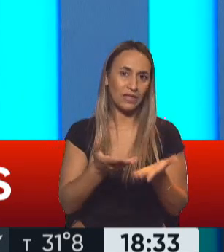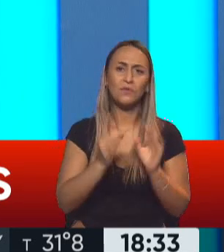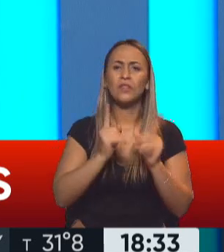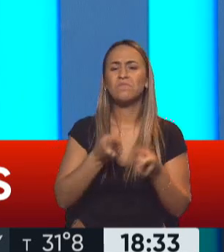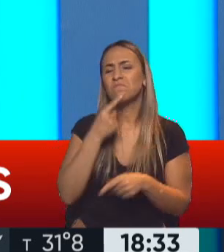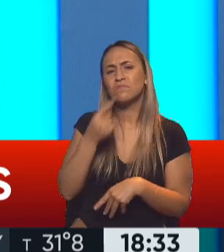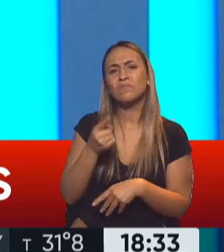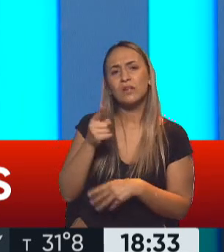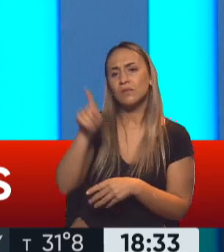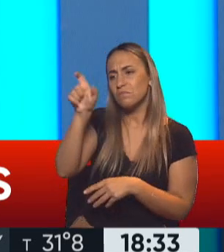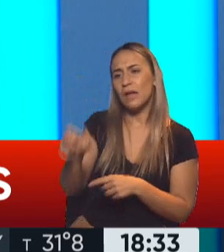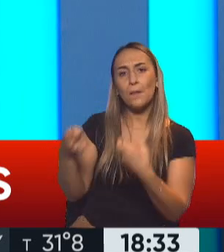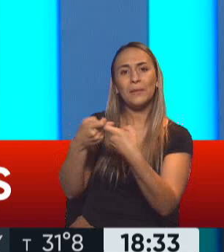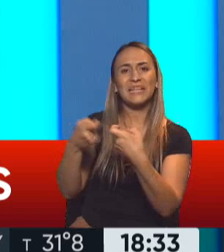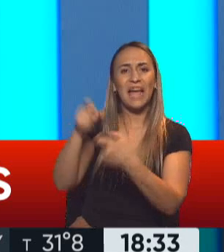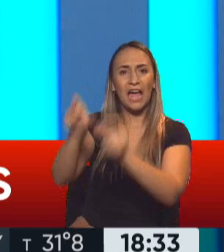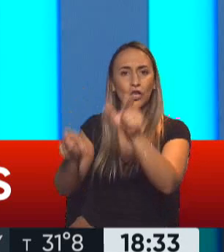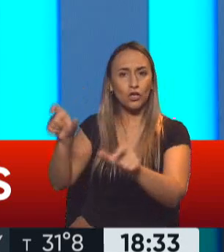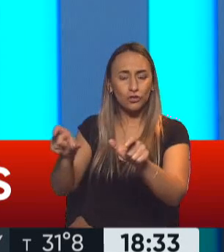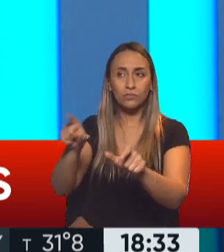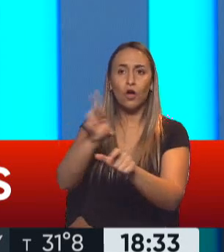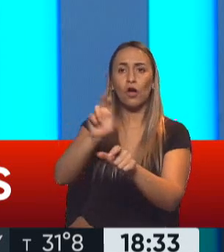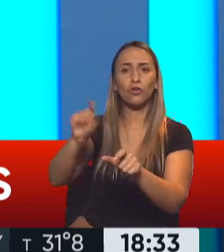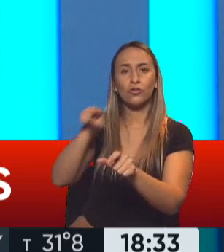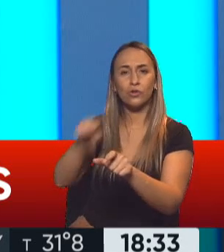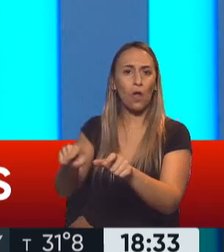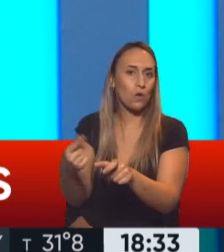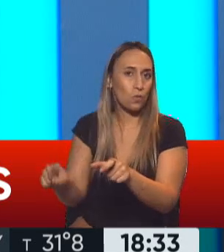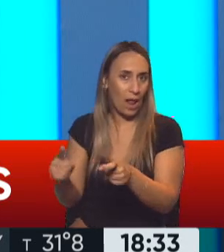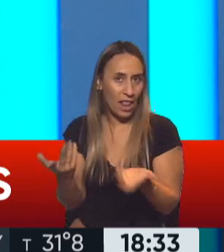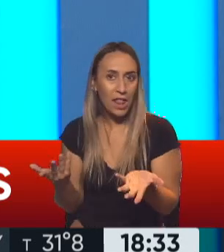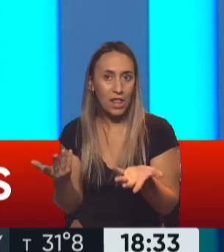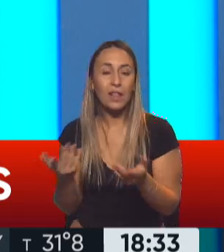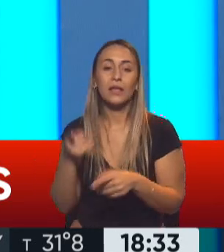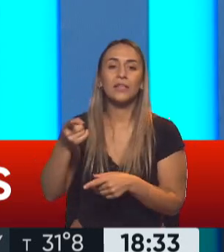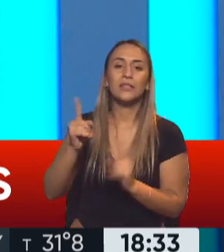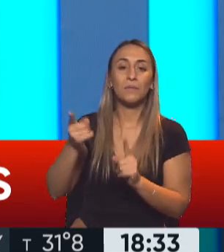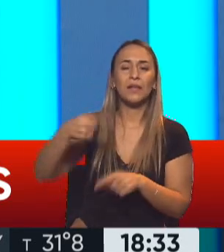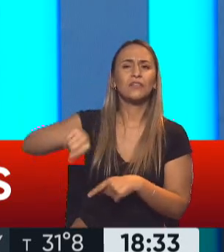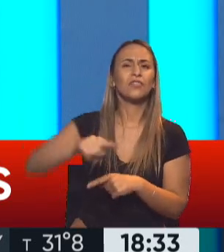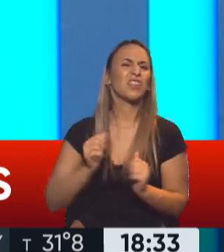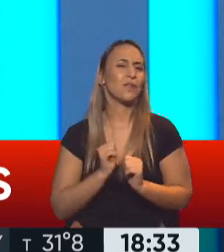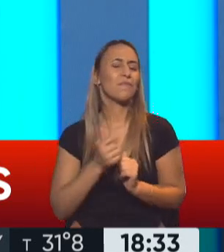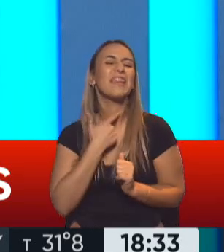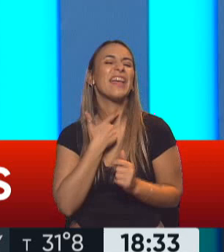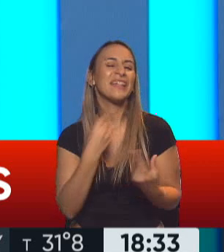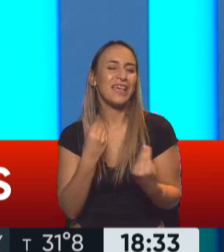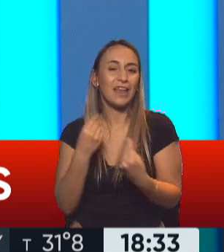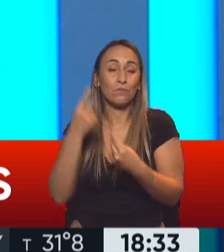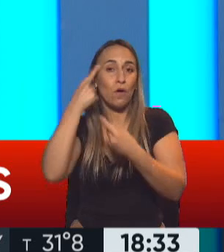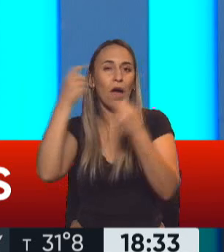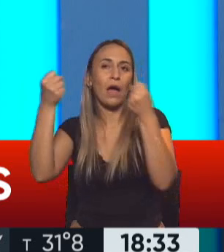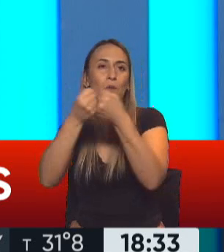los empresarios en este sentido y qué están esperando, ¿no?, propiamente del acuerdo con el Fondo Monetario Internacional en términos